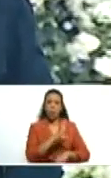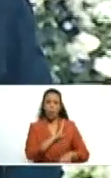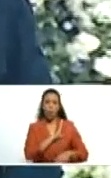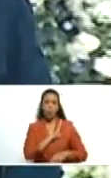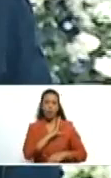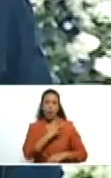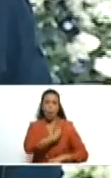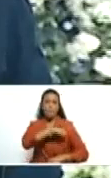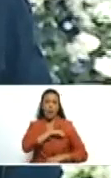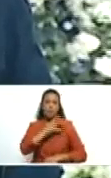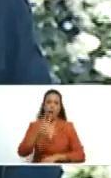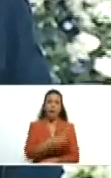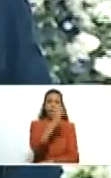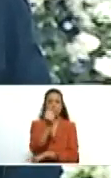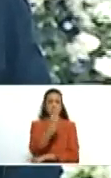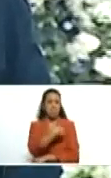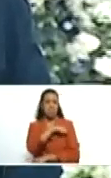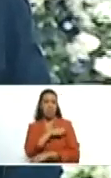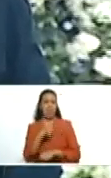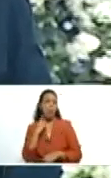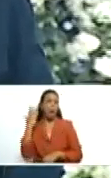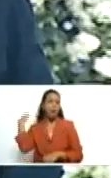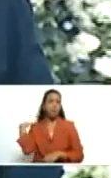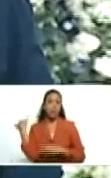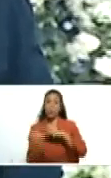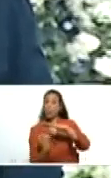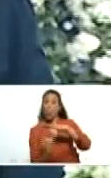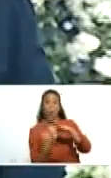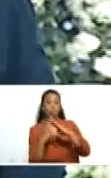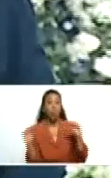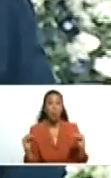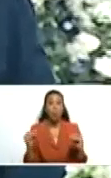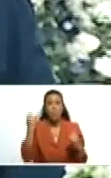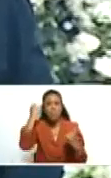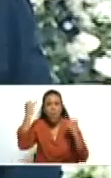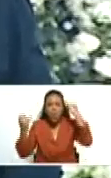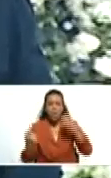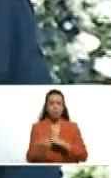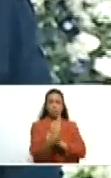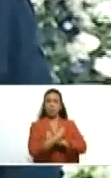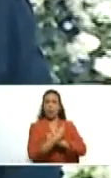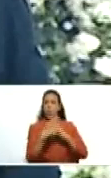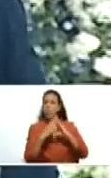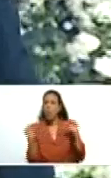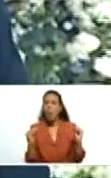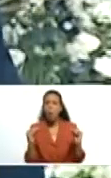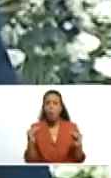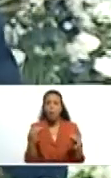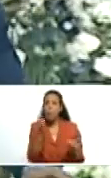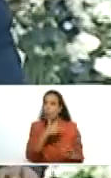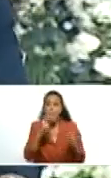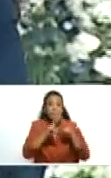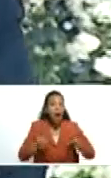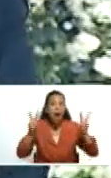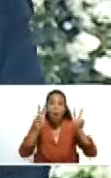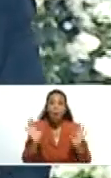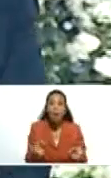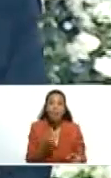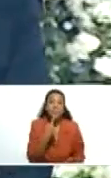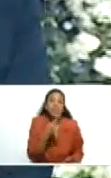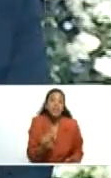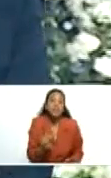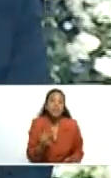Estado, con todas sus instituciones, con toda su ideología, con todos sus antivalores. También